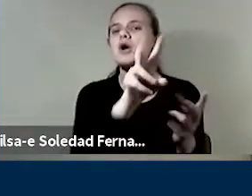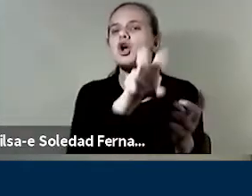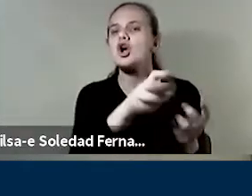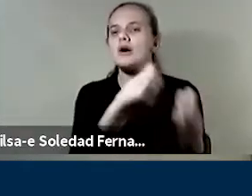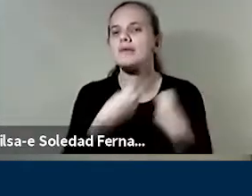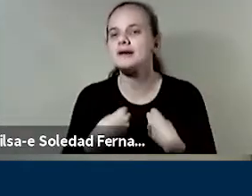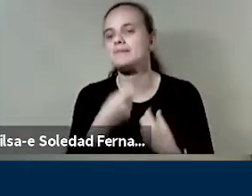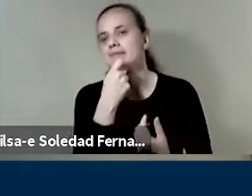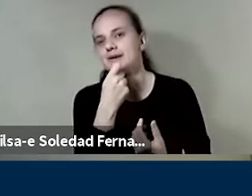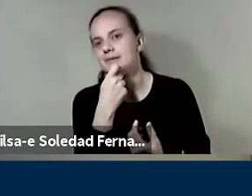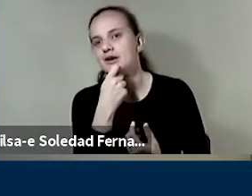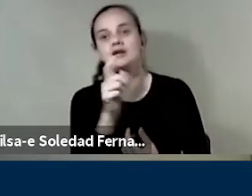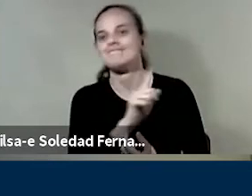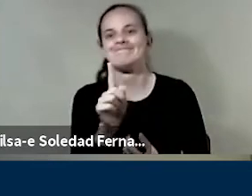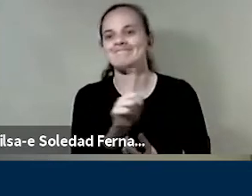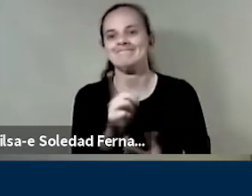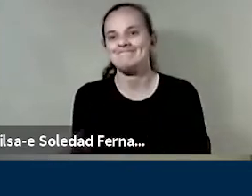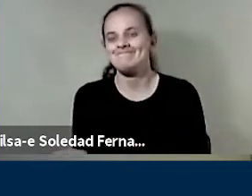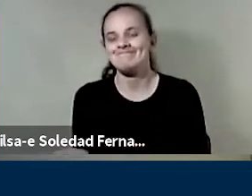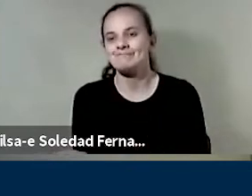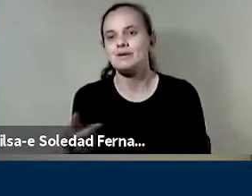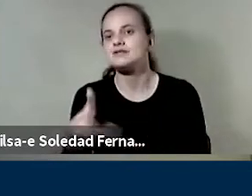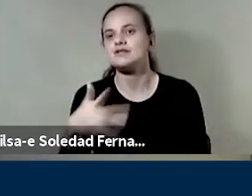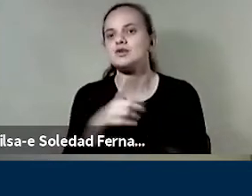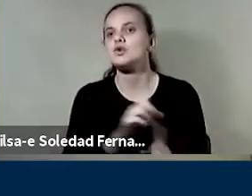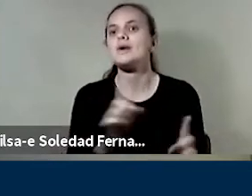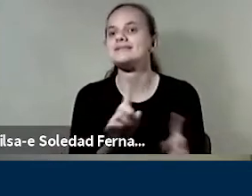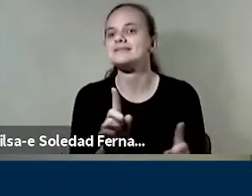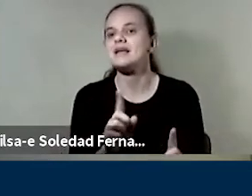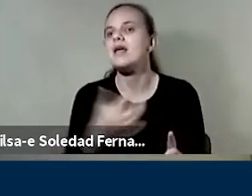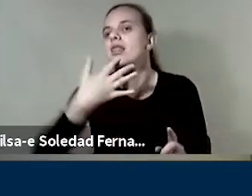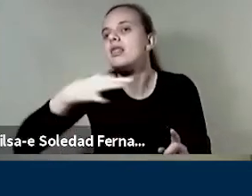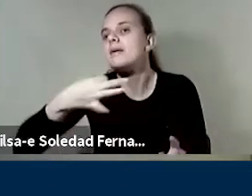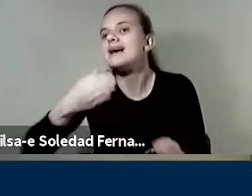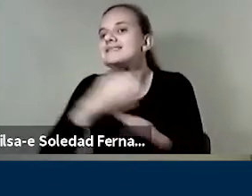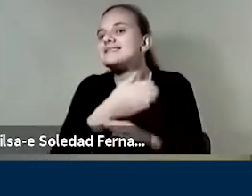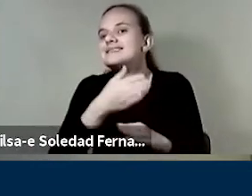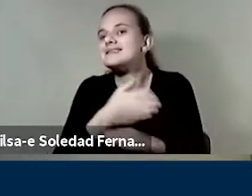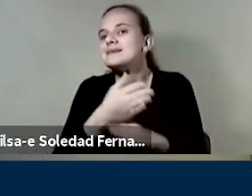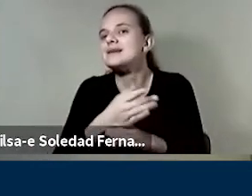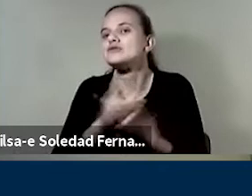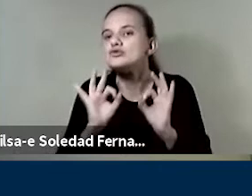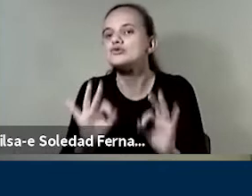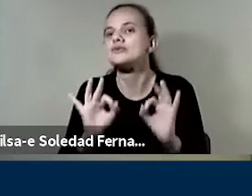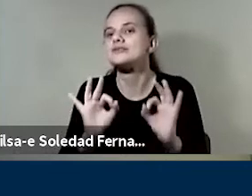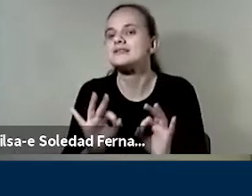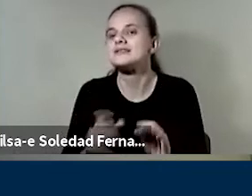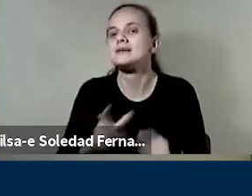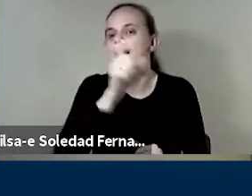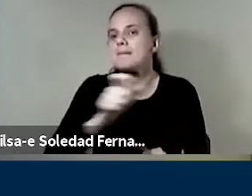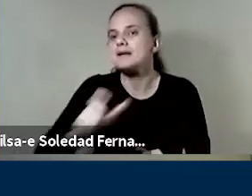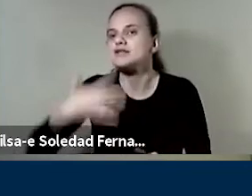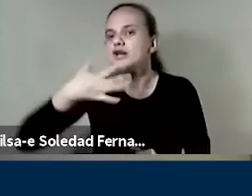su banco o que vayan al cajero y le cobren el sueldo, cosas así, que eso no debería suceder, ¿sí?